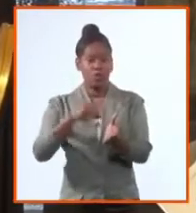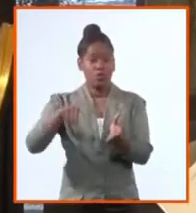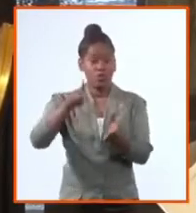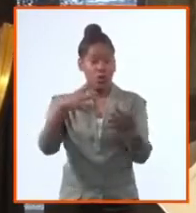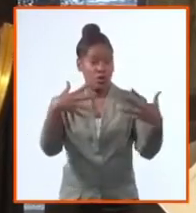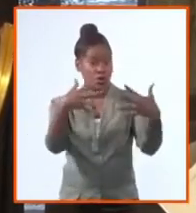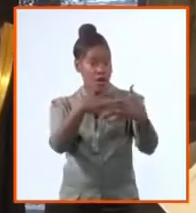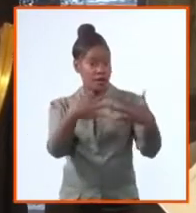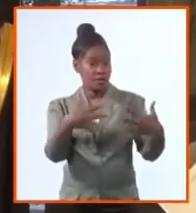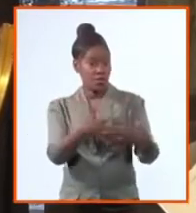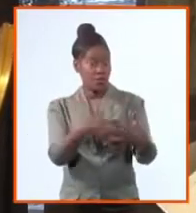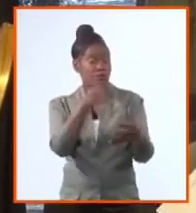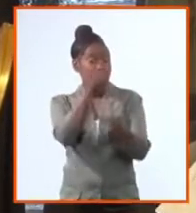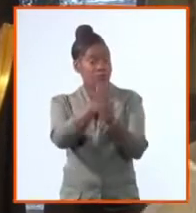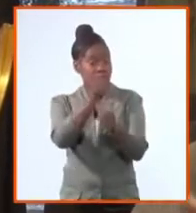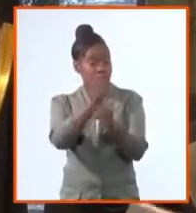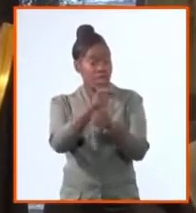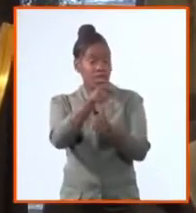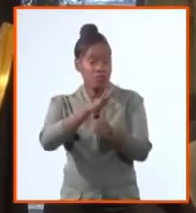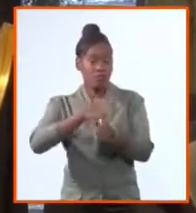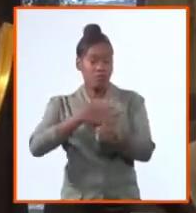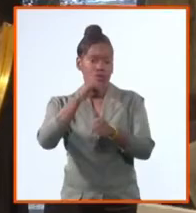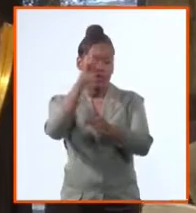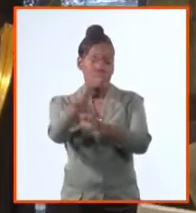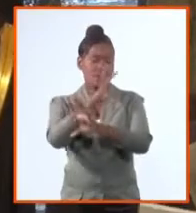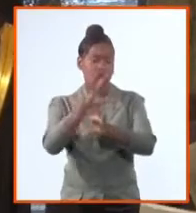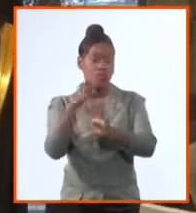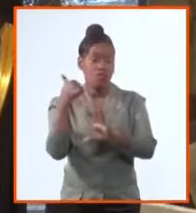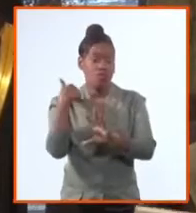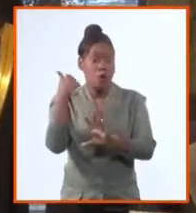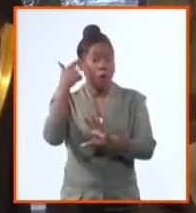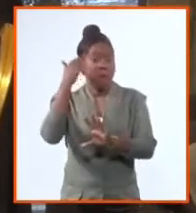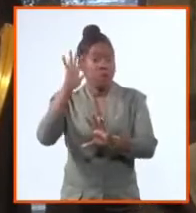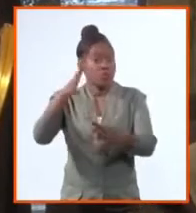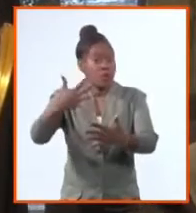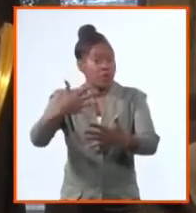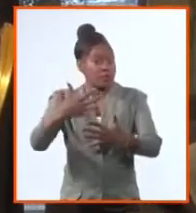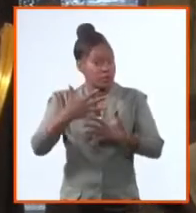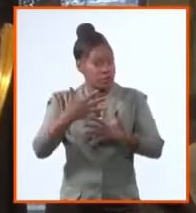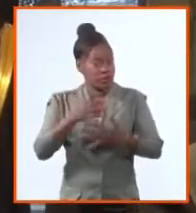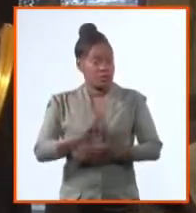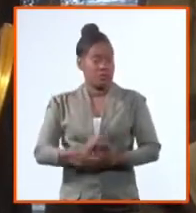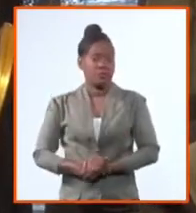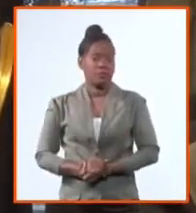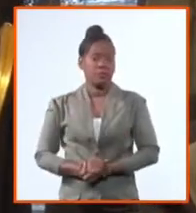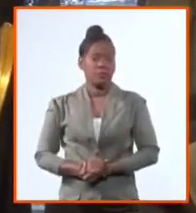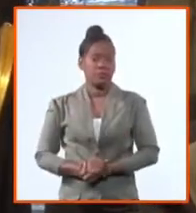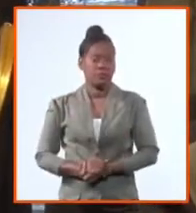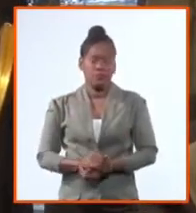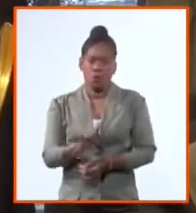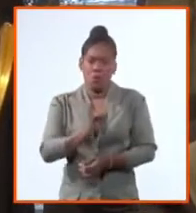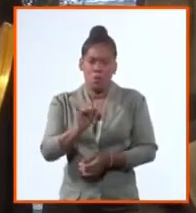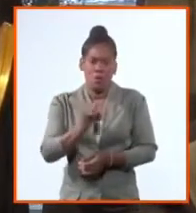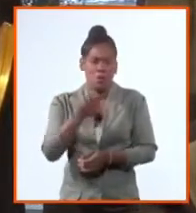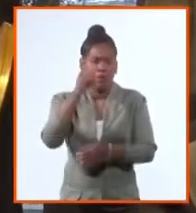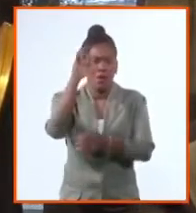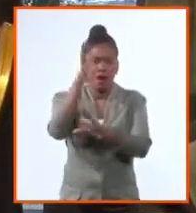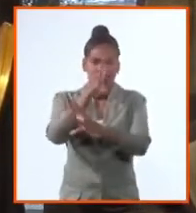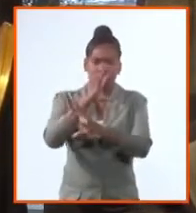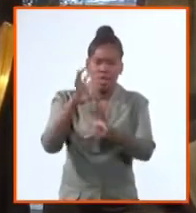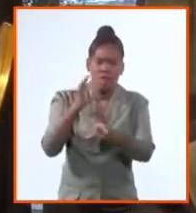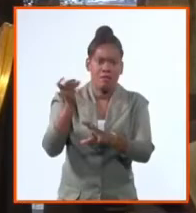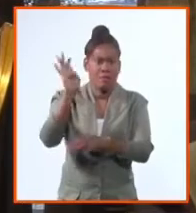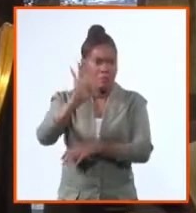tiempo, ahí hay ciencia también. Entonces yo creo, y puedo hablar de las ciencias de la aplicación de la epidemiología, porque